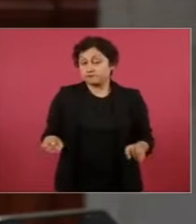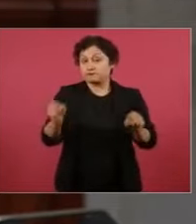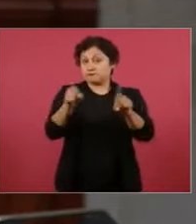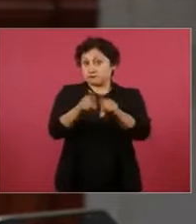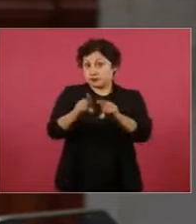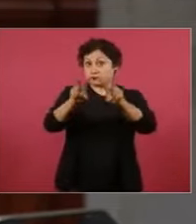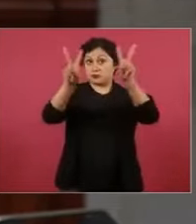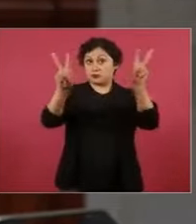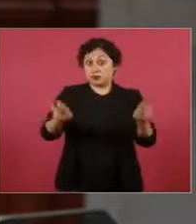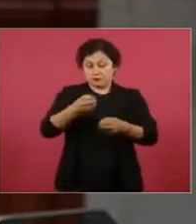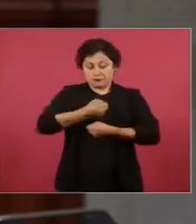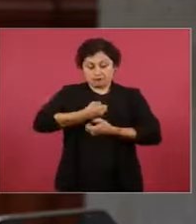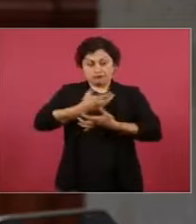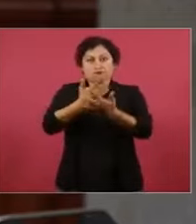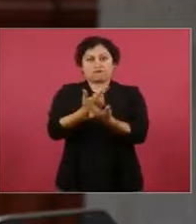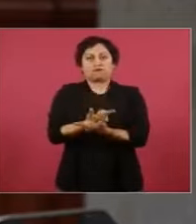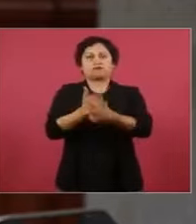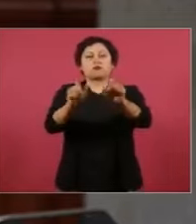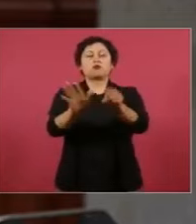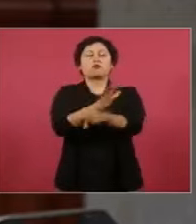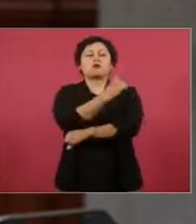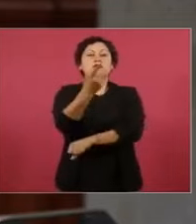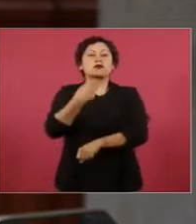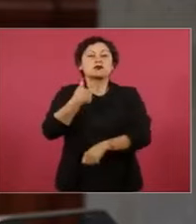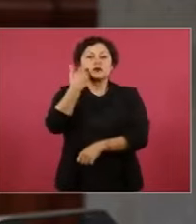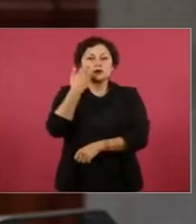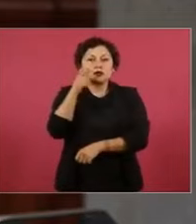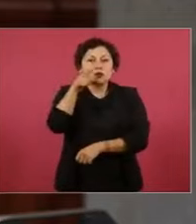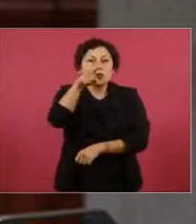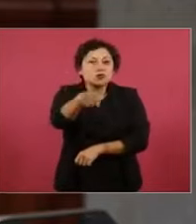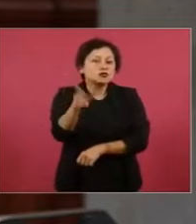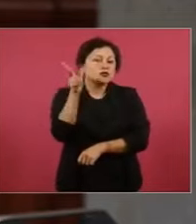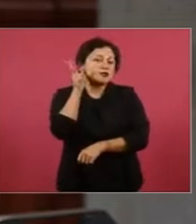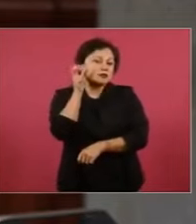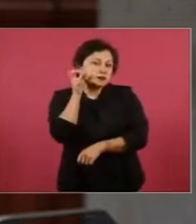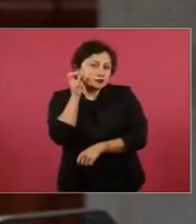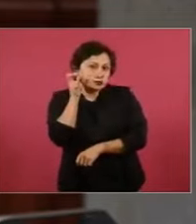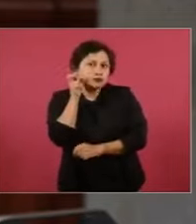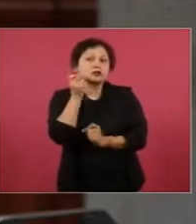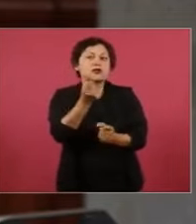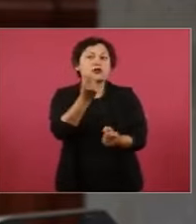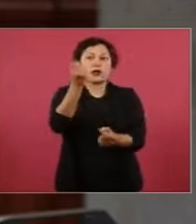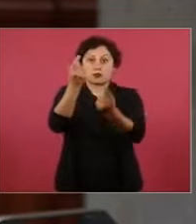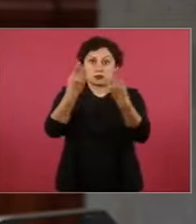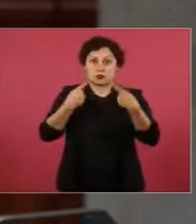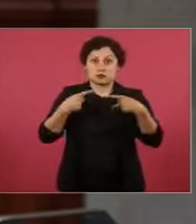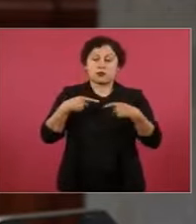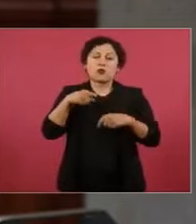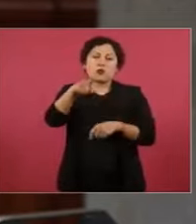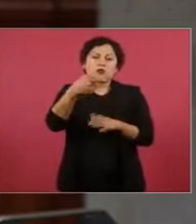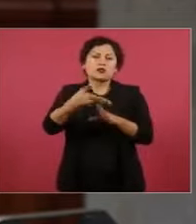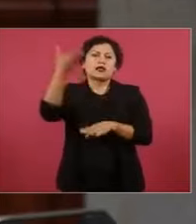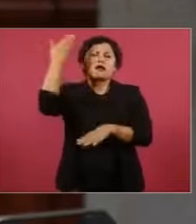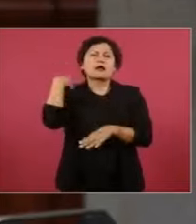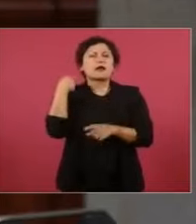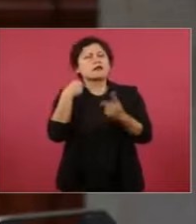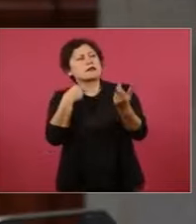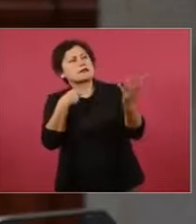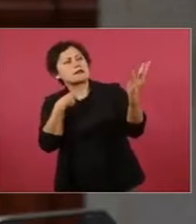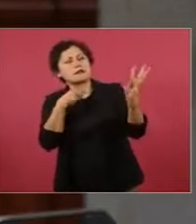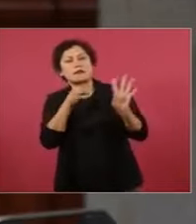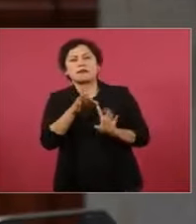expresión. Porque yo quiero que escuche usted algo que hicieron estas personas, así como usted exhibió aquí algunas personas. No